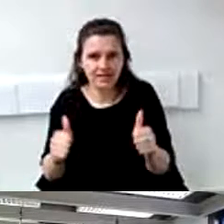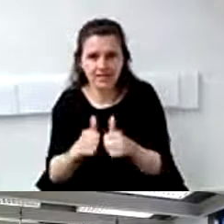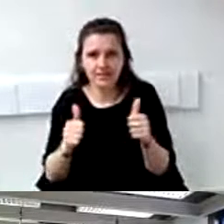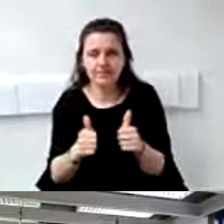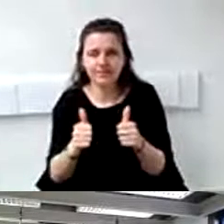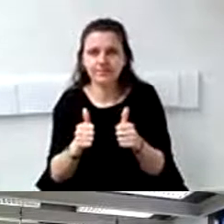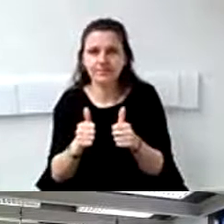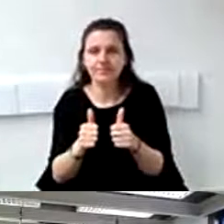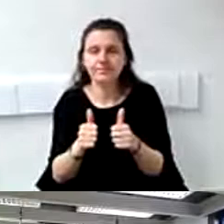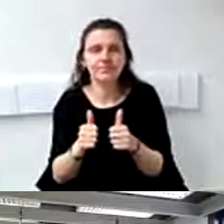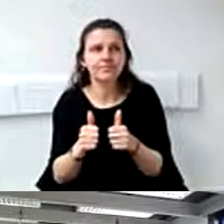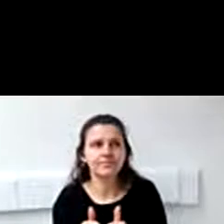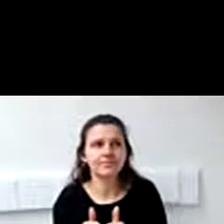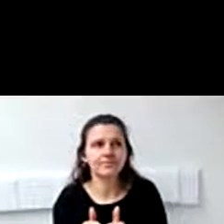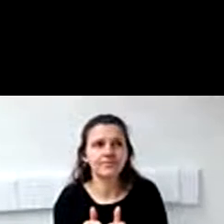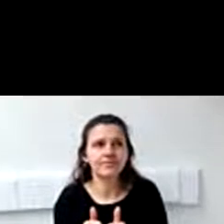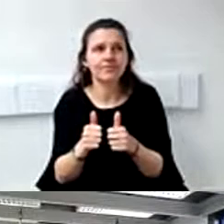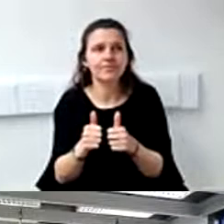Aguante un poquito.